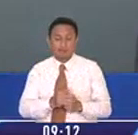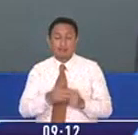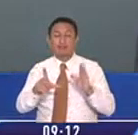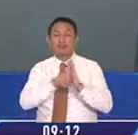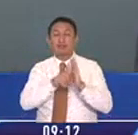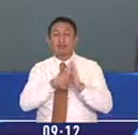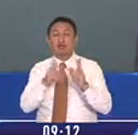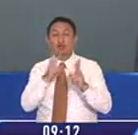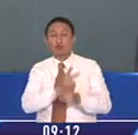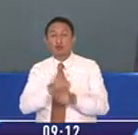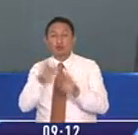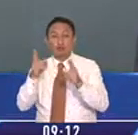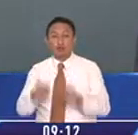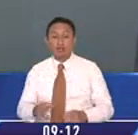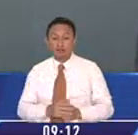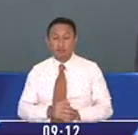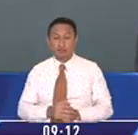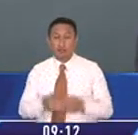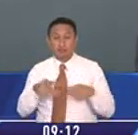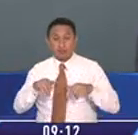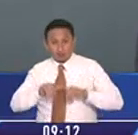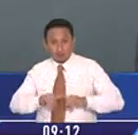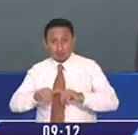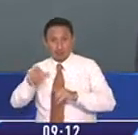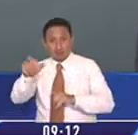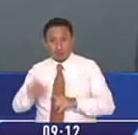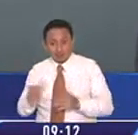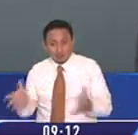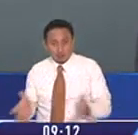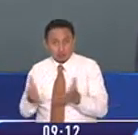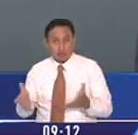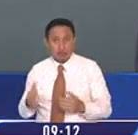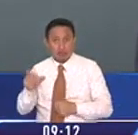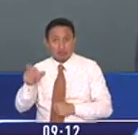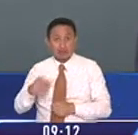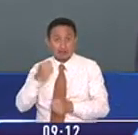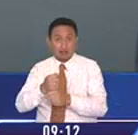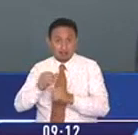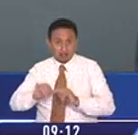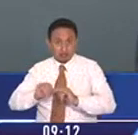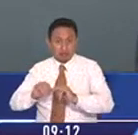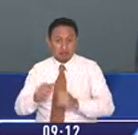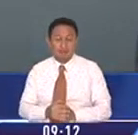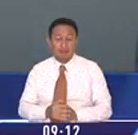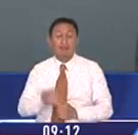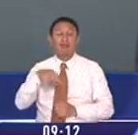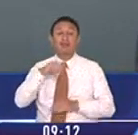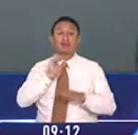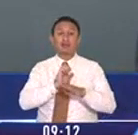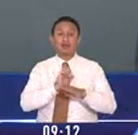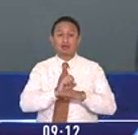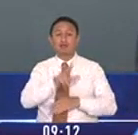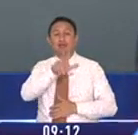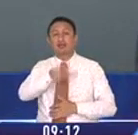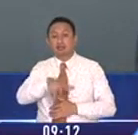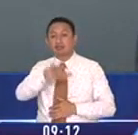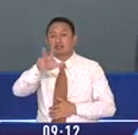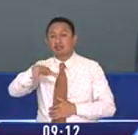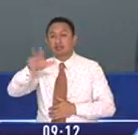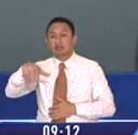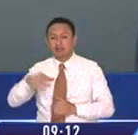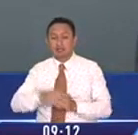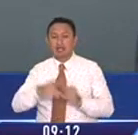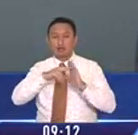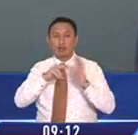la ley de cuidado humano, tienes que darle condiciones y tienes que darle estabilidad. No es posible que en el Ecuador cada 3 meses tengas derogatorias